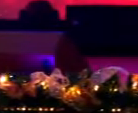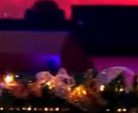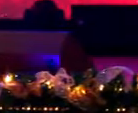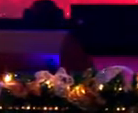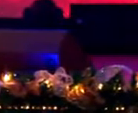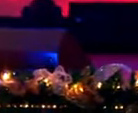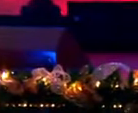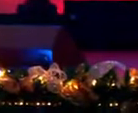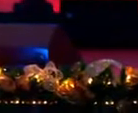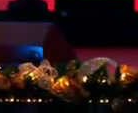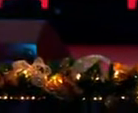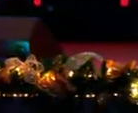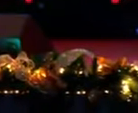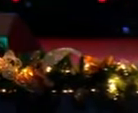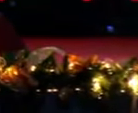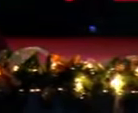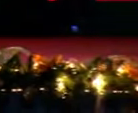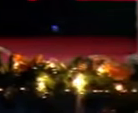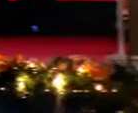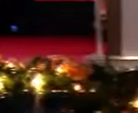Cristo al frente va.